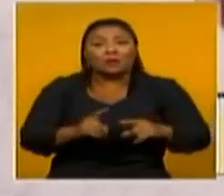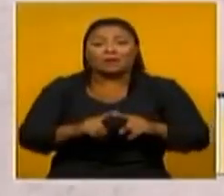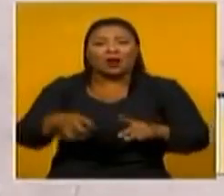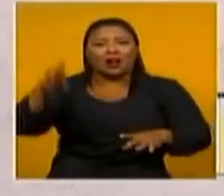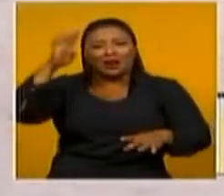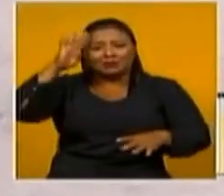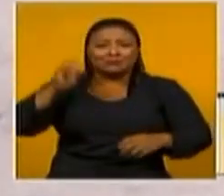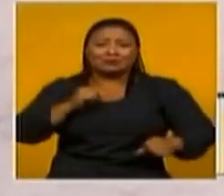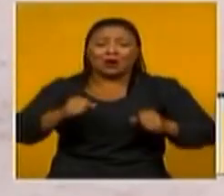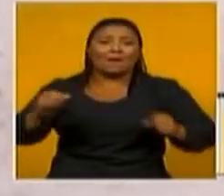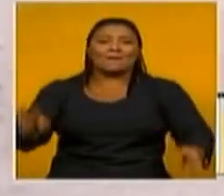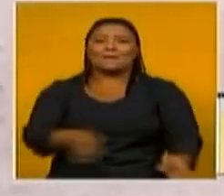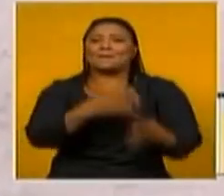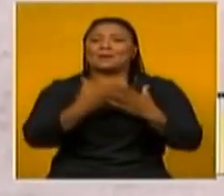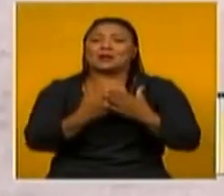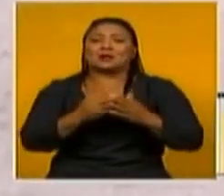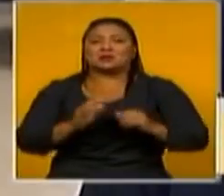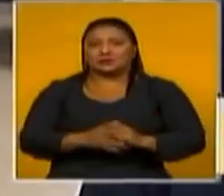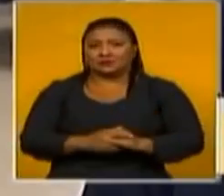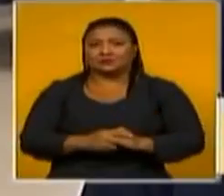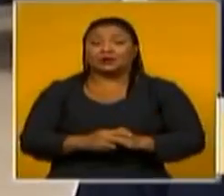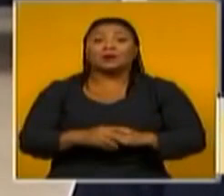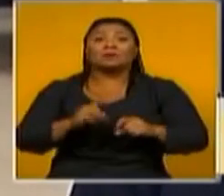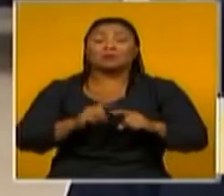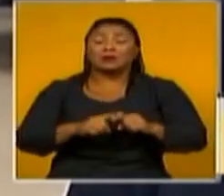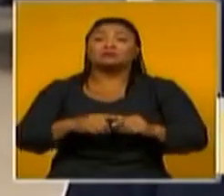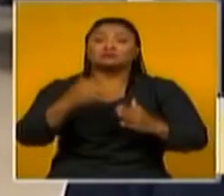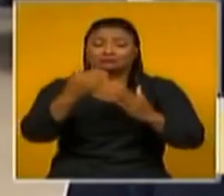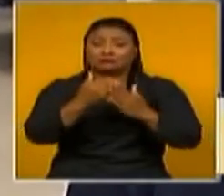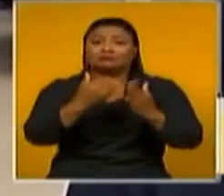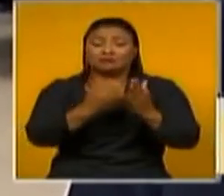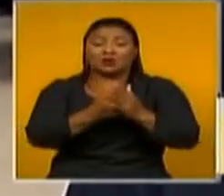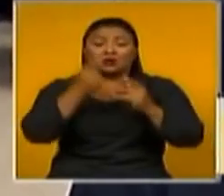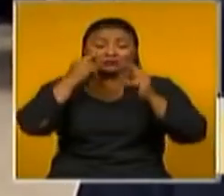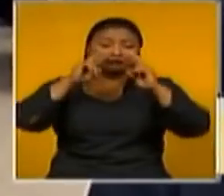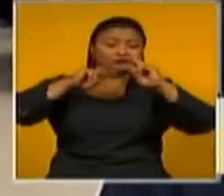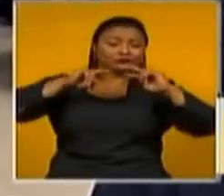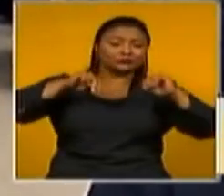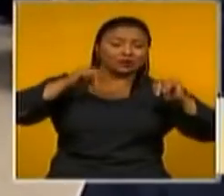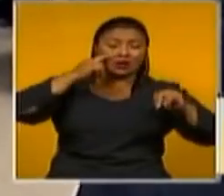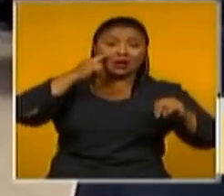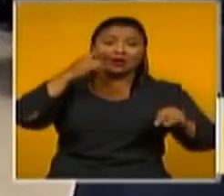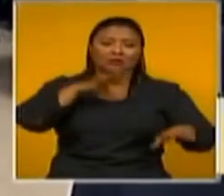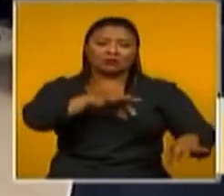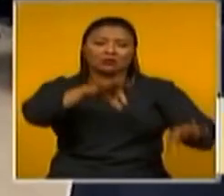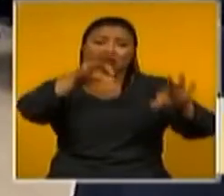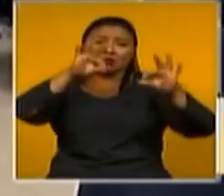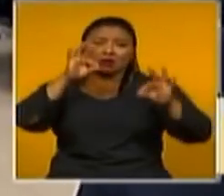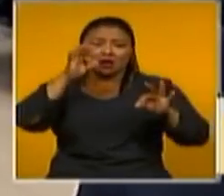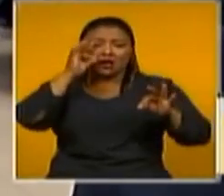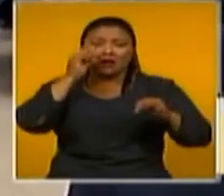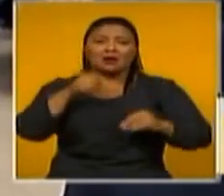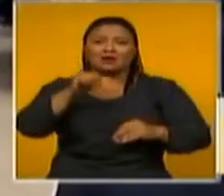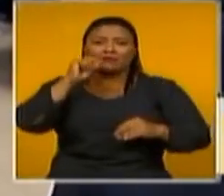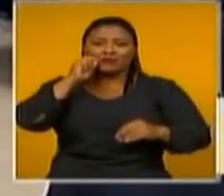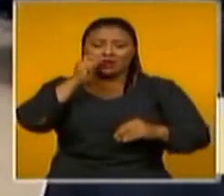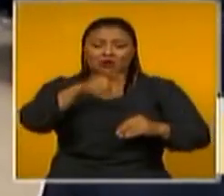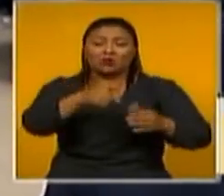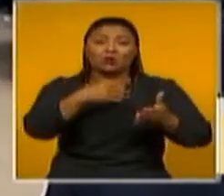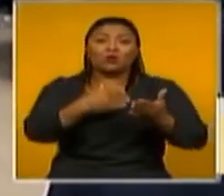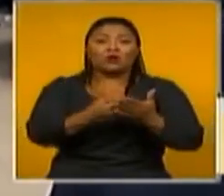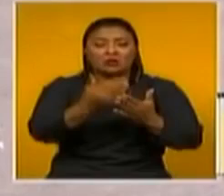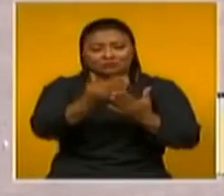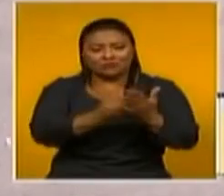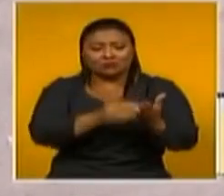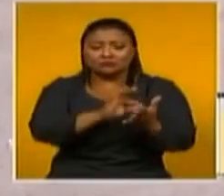policía la agarró. Posteriormente se le hace el registro y dentro del interior del mismo se encontró un bloque de marihuana que después de la prueba